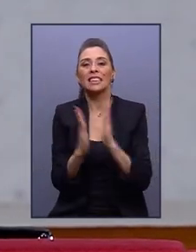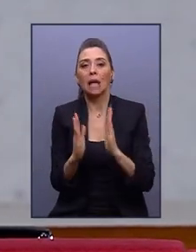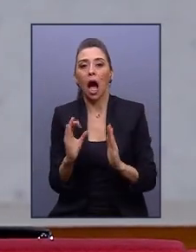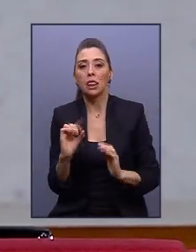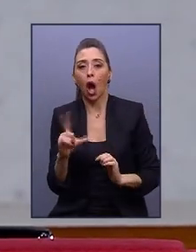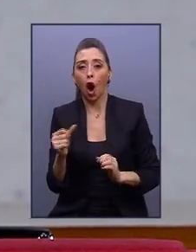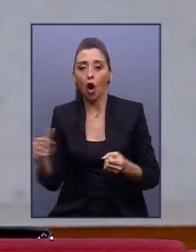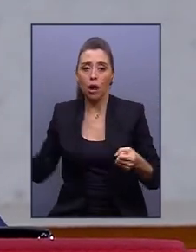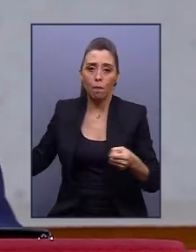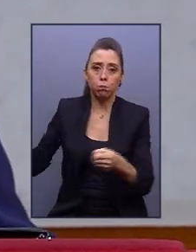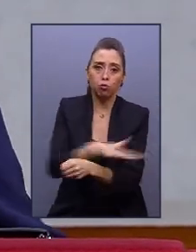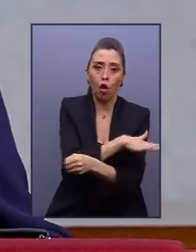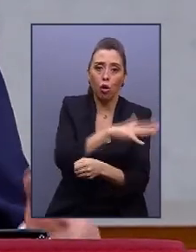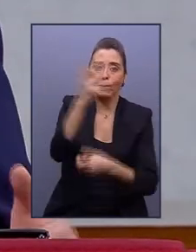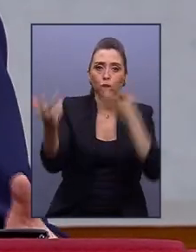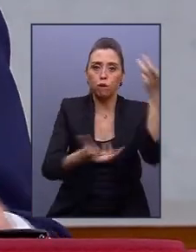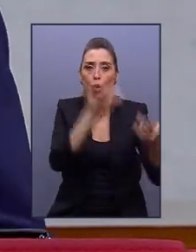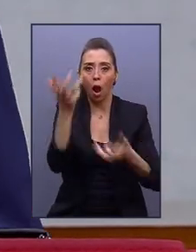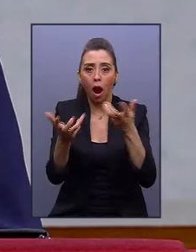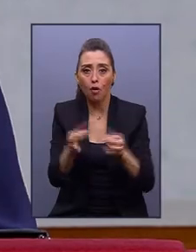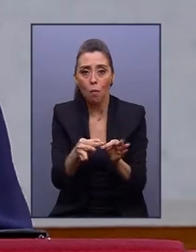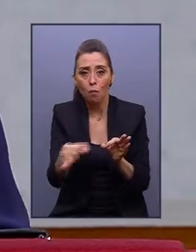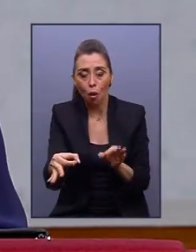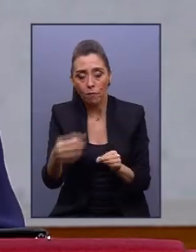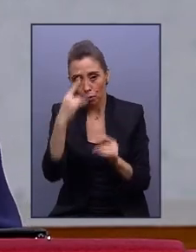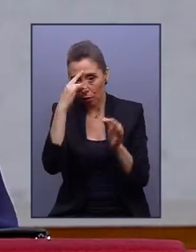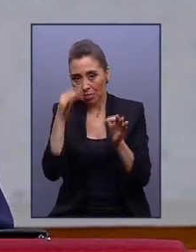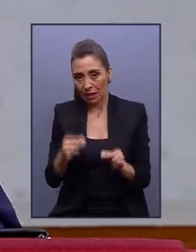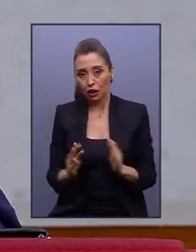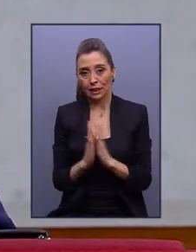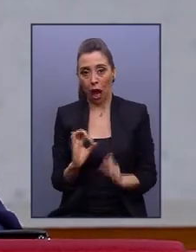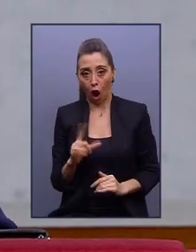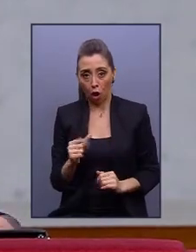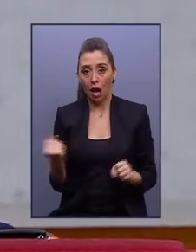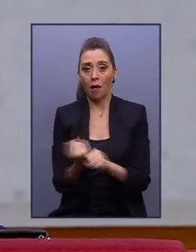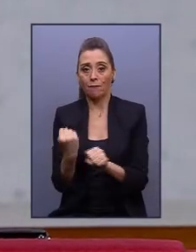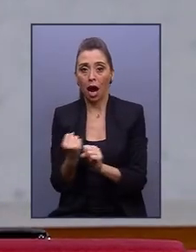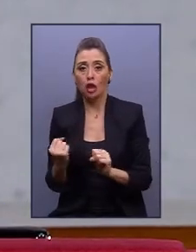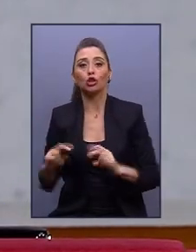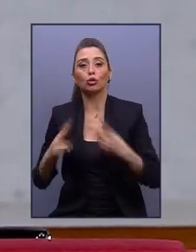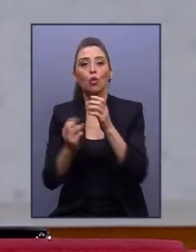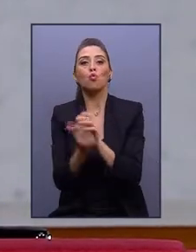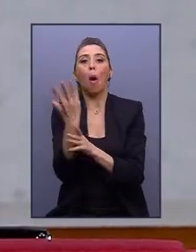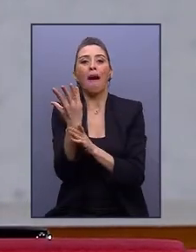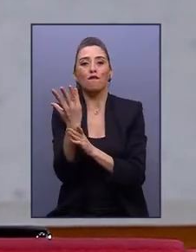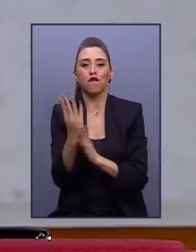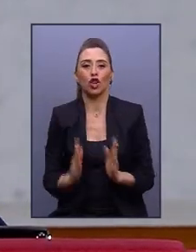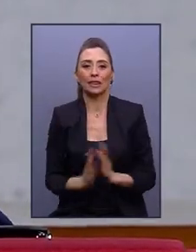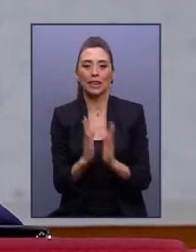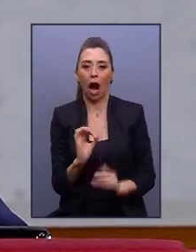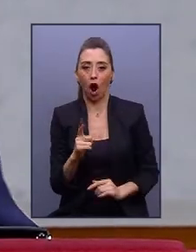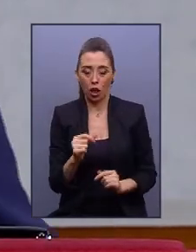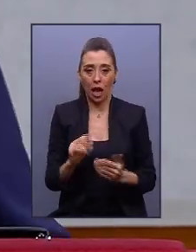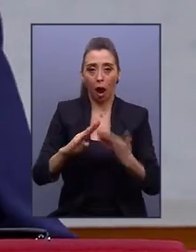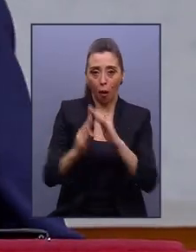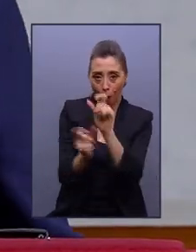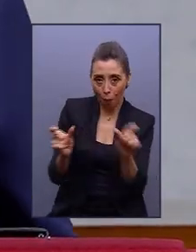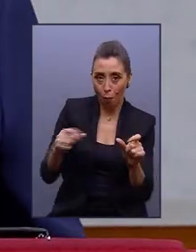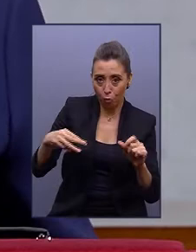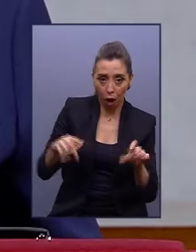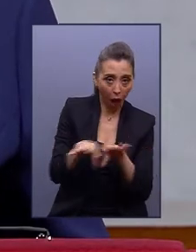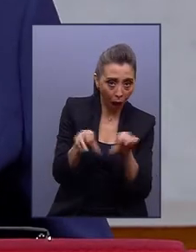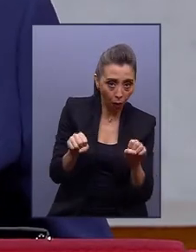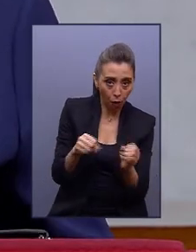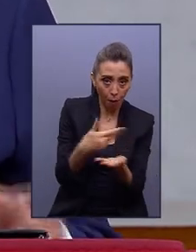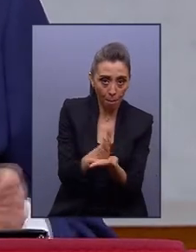llamas. Quiero decir en este caso específico que tomamos la decisión de construir una nueva Santa Olga y hemos acordado con la comunidad y el municipio